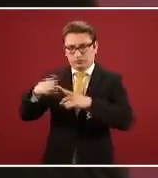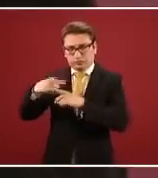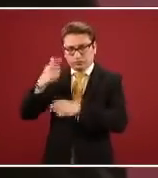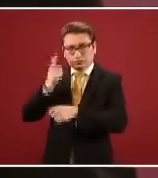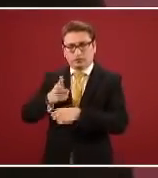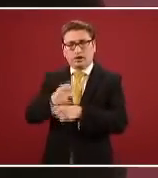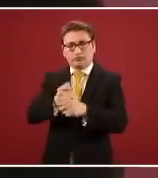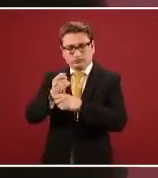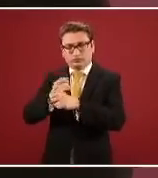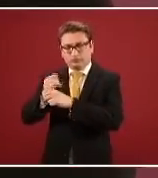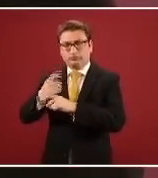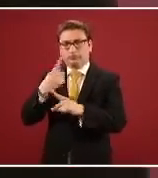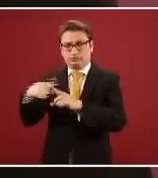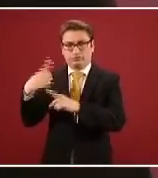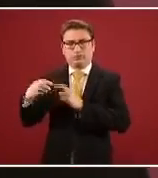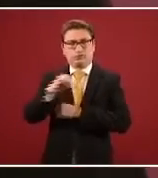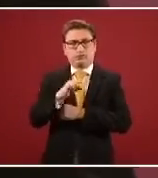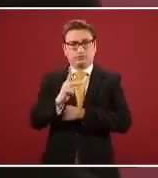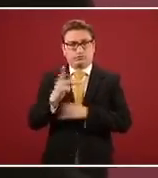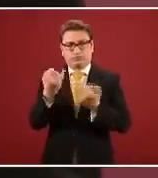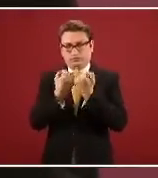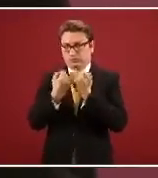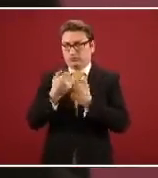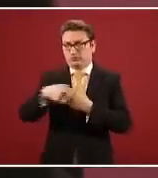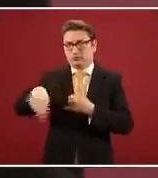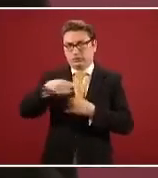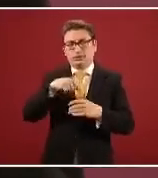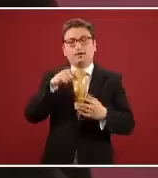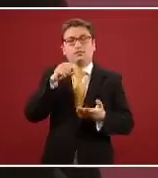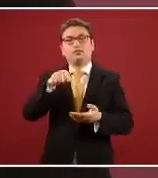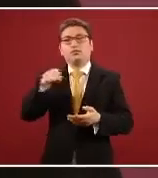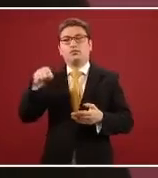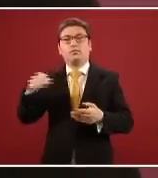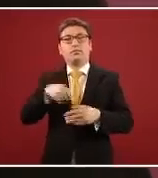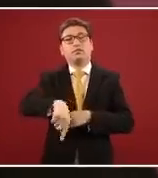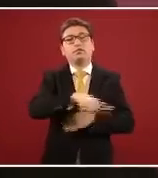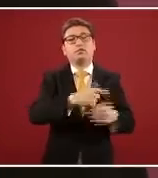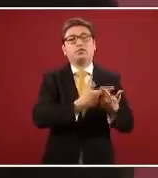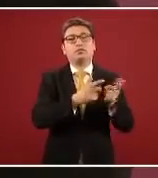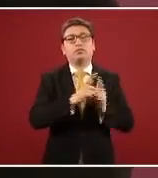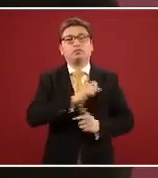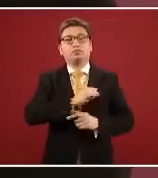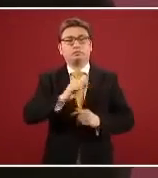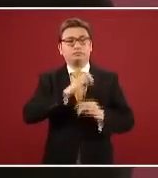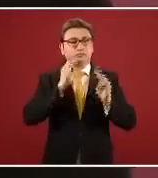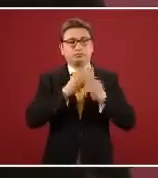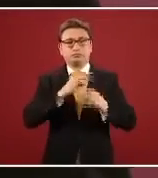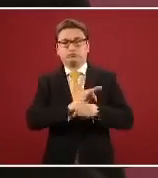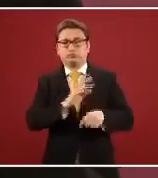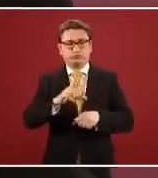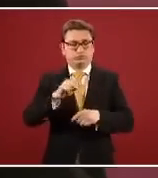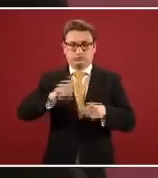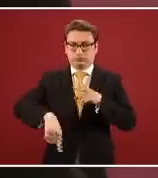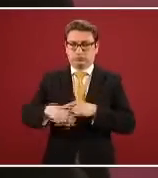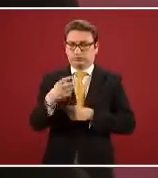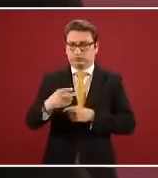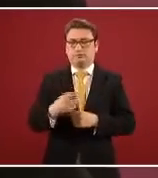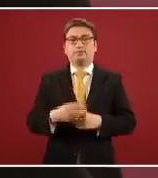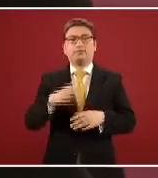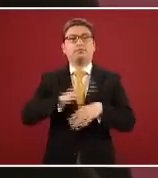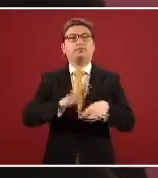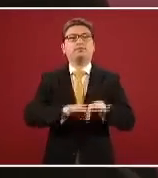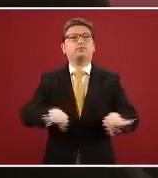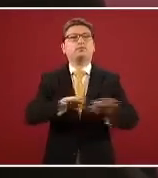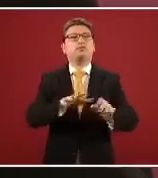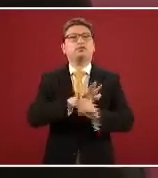poderes judiciales, en los ministerios públicos, que generan mecanismos de protección a los grupos delincuenciales. Y finalmente, lo más relevante es